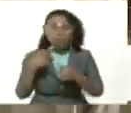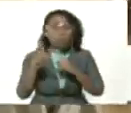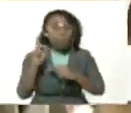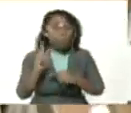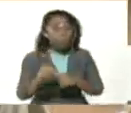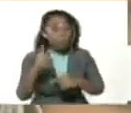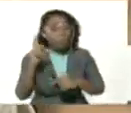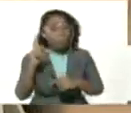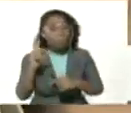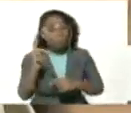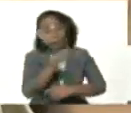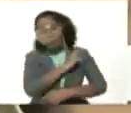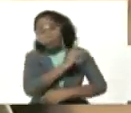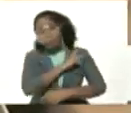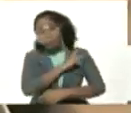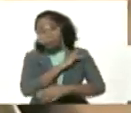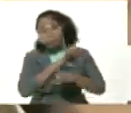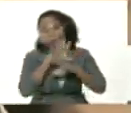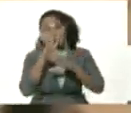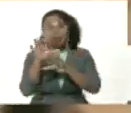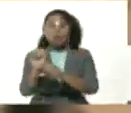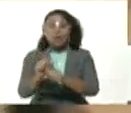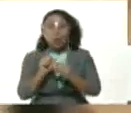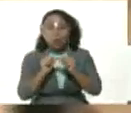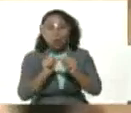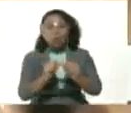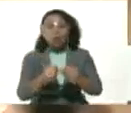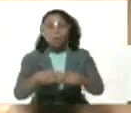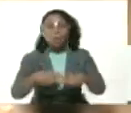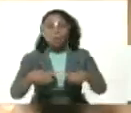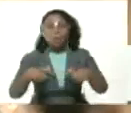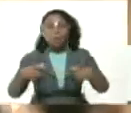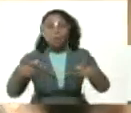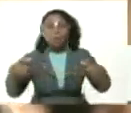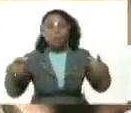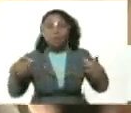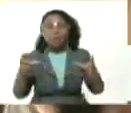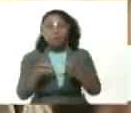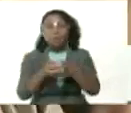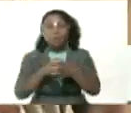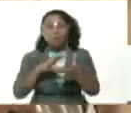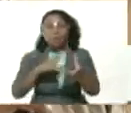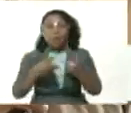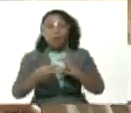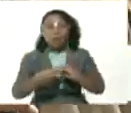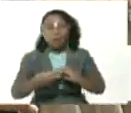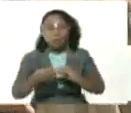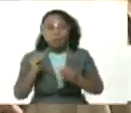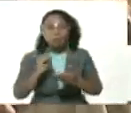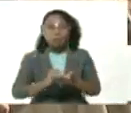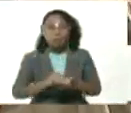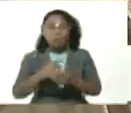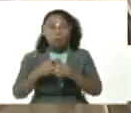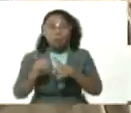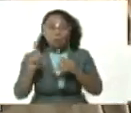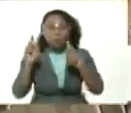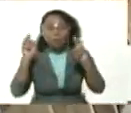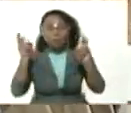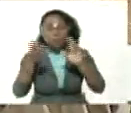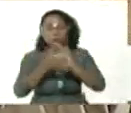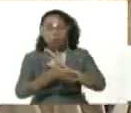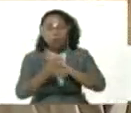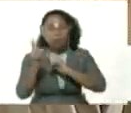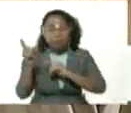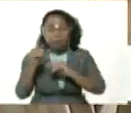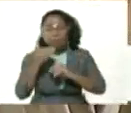mi comandante jefe, alcanzar y seguir incrementando el combo CLAT, es decir, incorporarle otros productos. Y ya